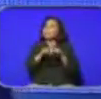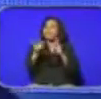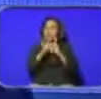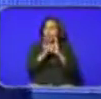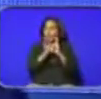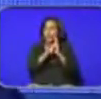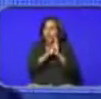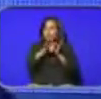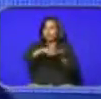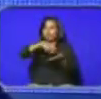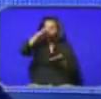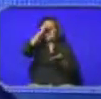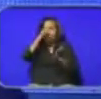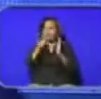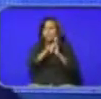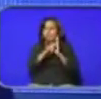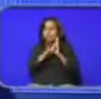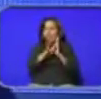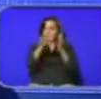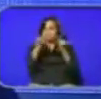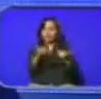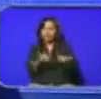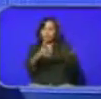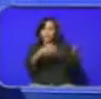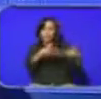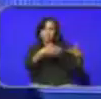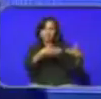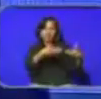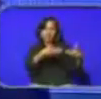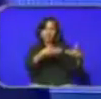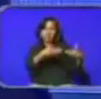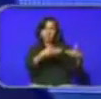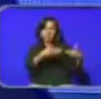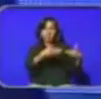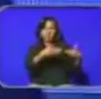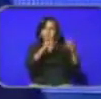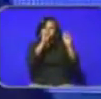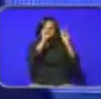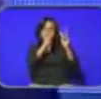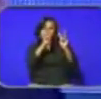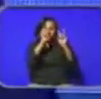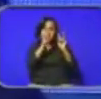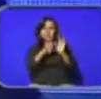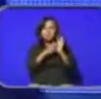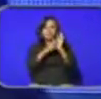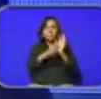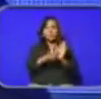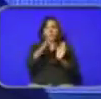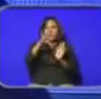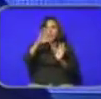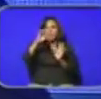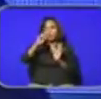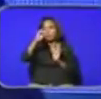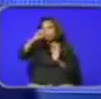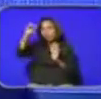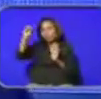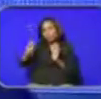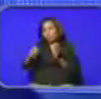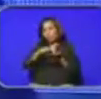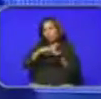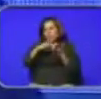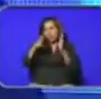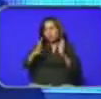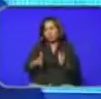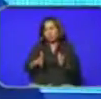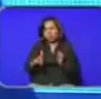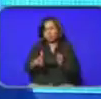En Panamá, en estos momentos las estadísticas muestran que cerca del 50% de los estudiantes que salen